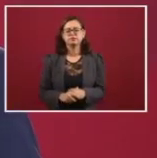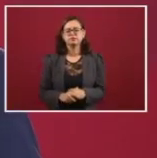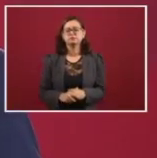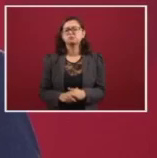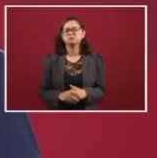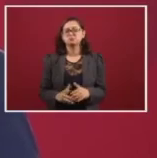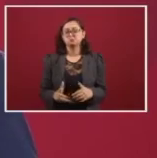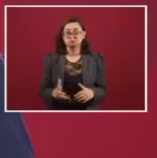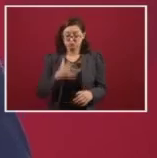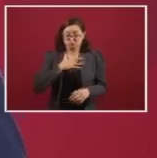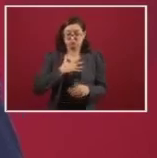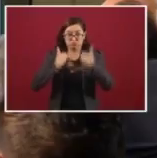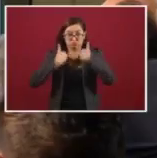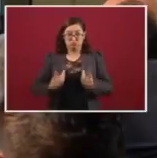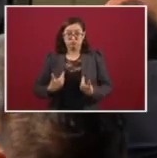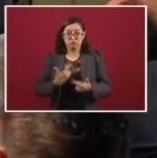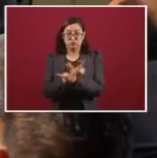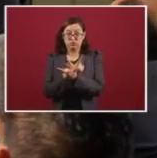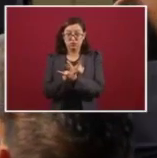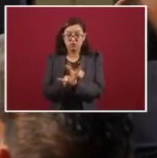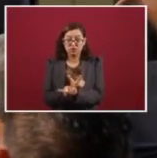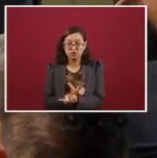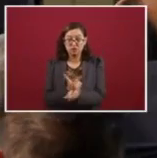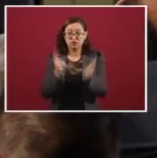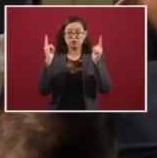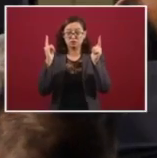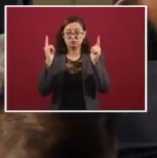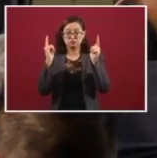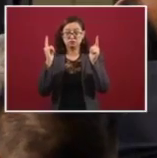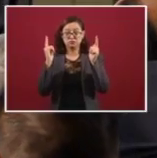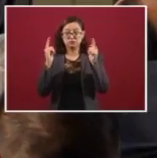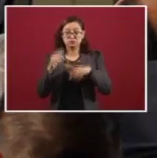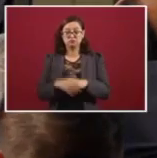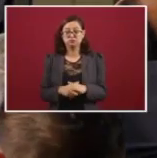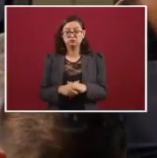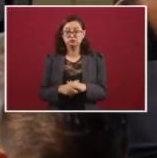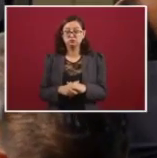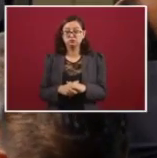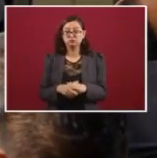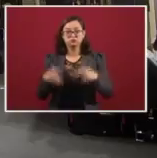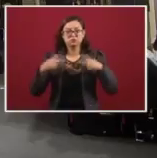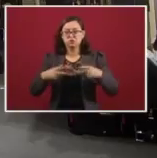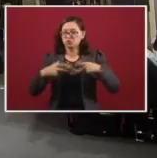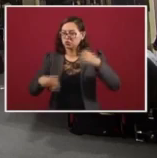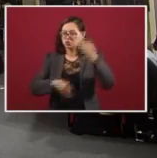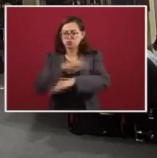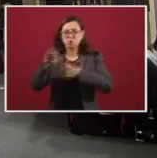ejerzo mi libertad, y todos tenemos que ejercer